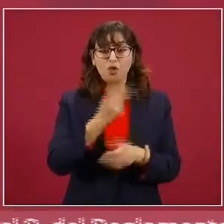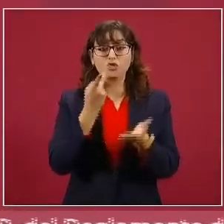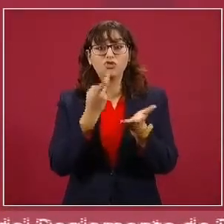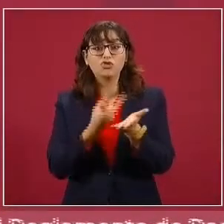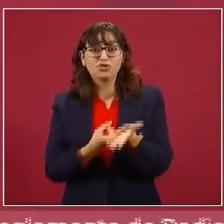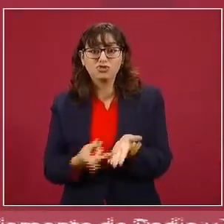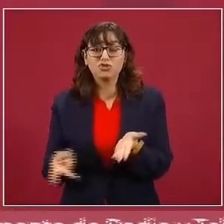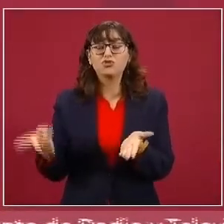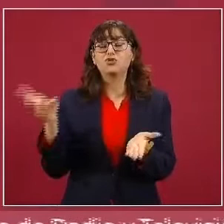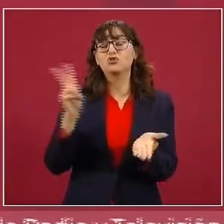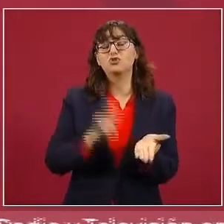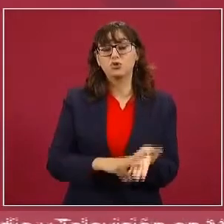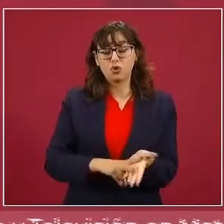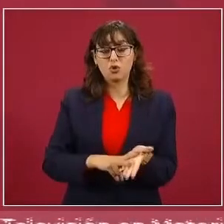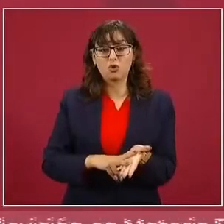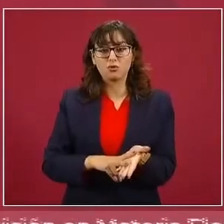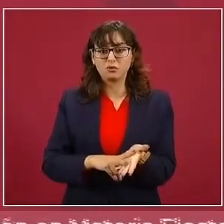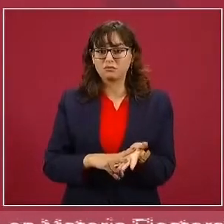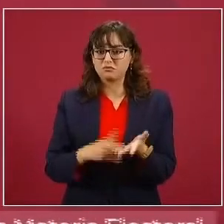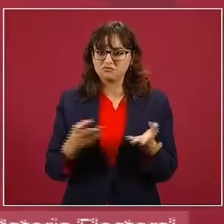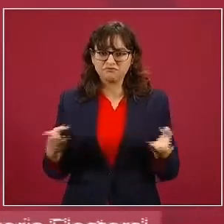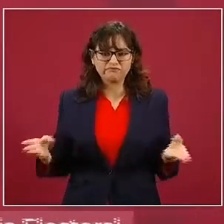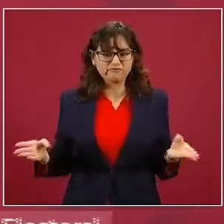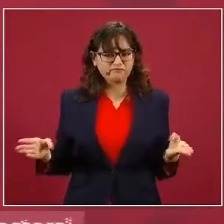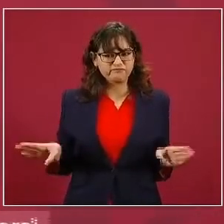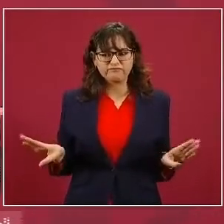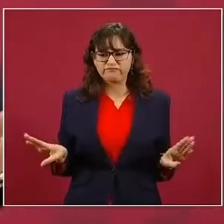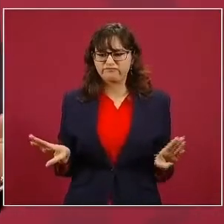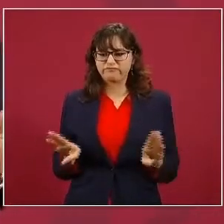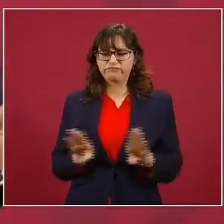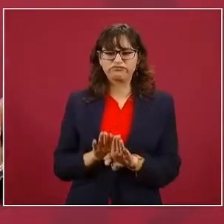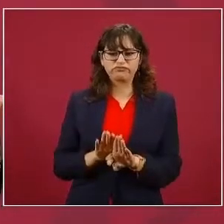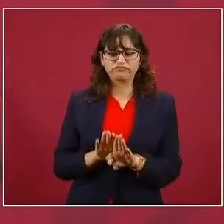tuvieron que cerrar por completo